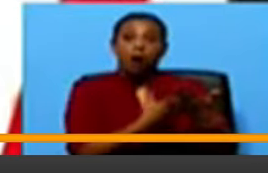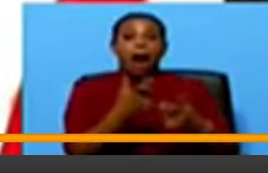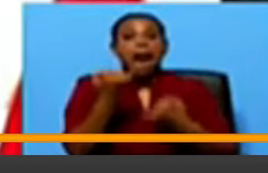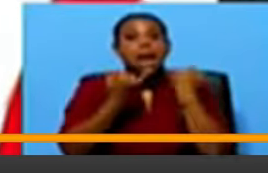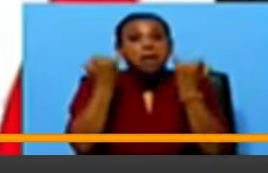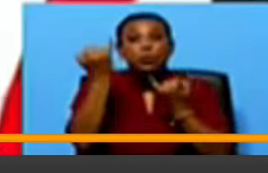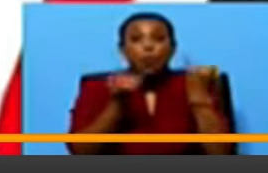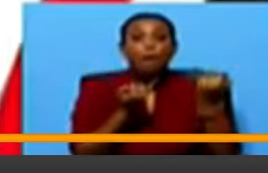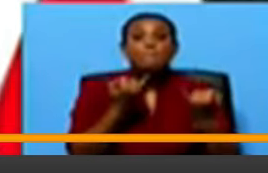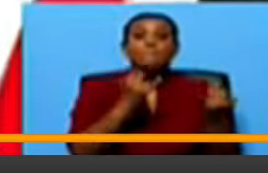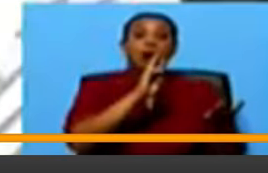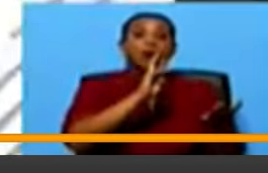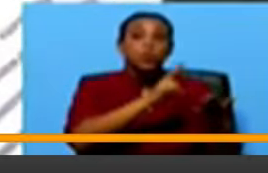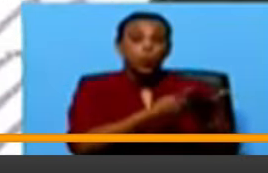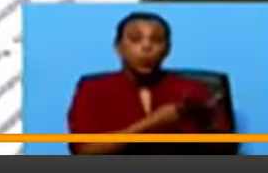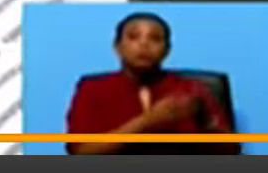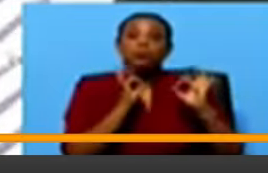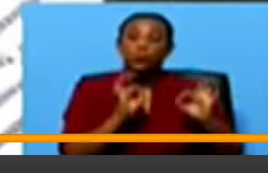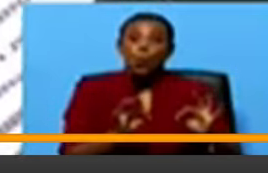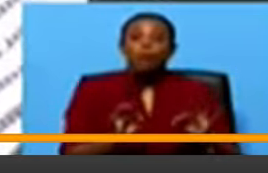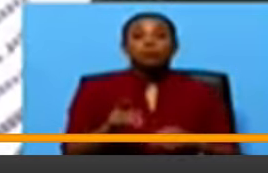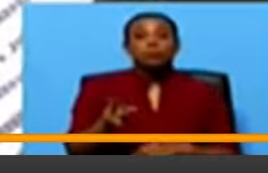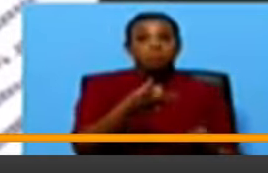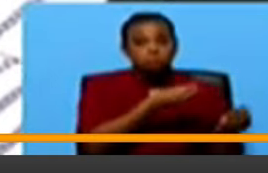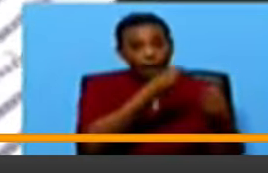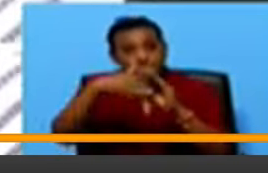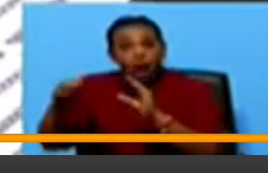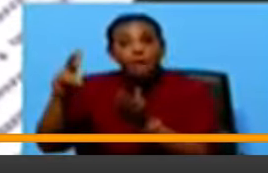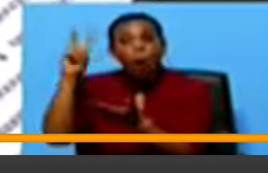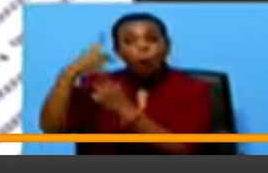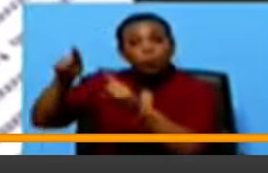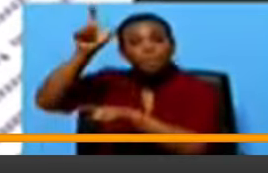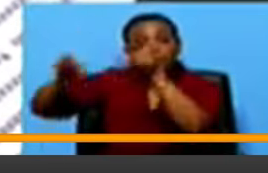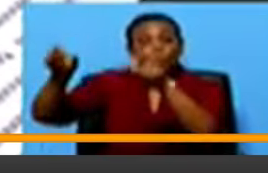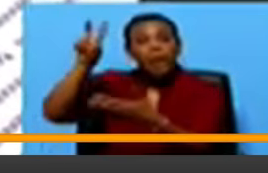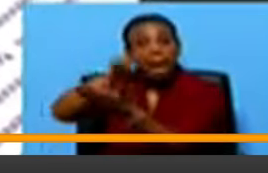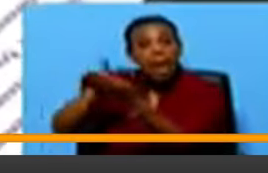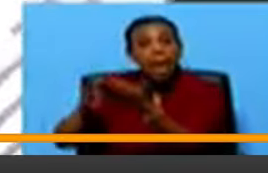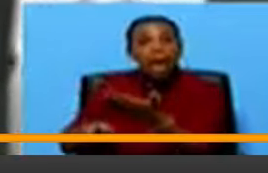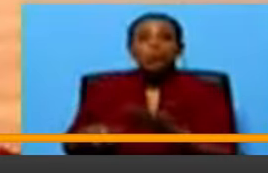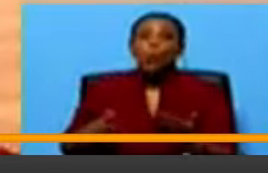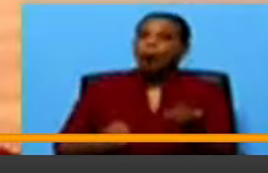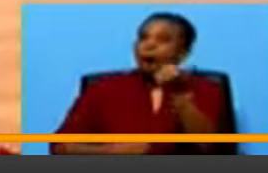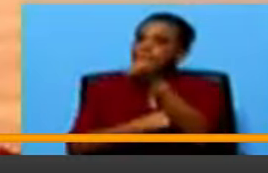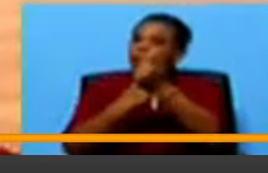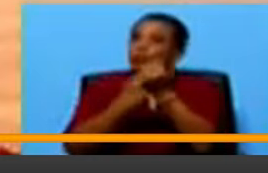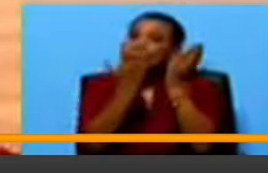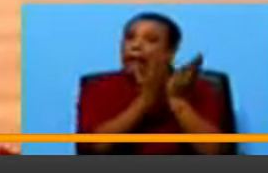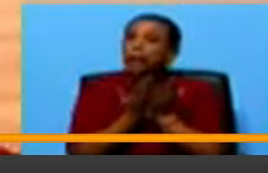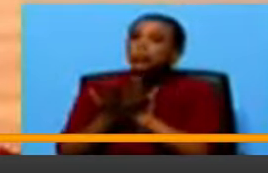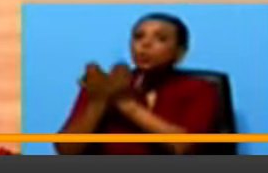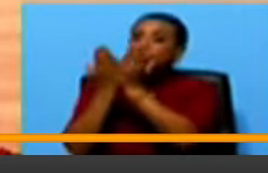debería mandar a traducir esos libros en ruso, porque dan un gran aporte al estudio